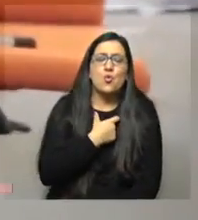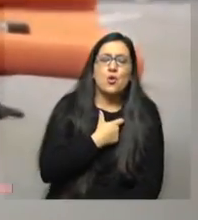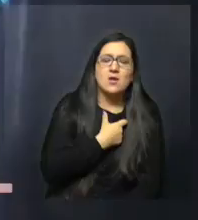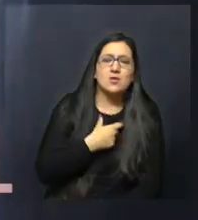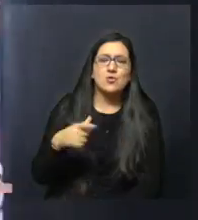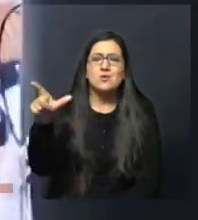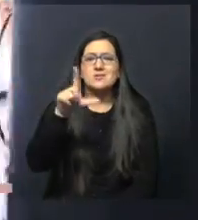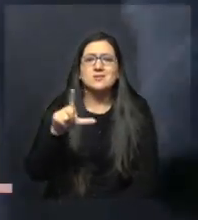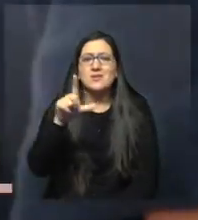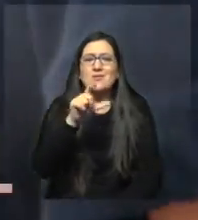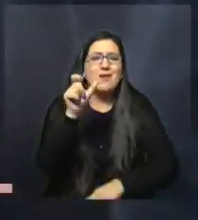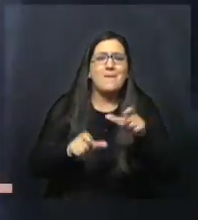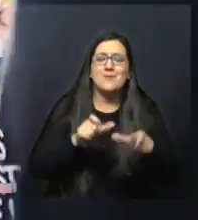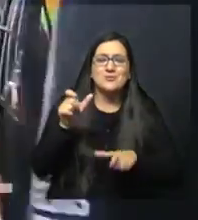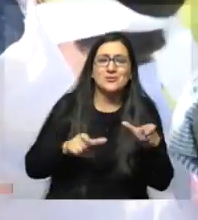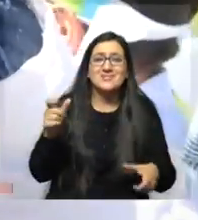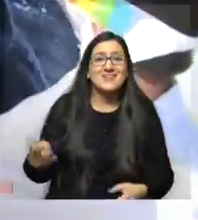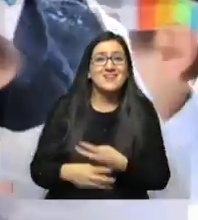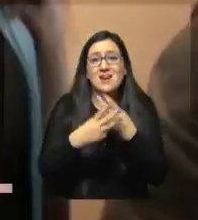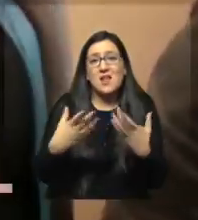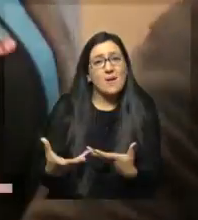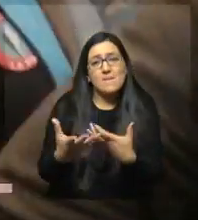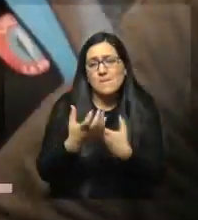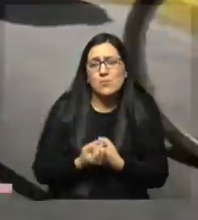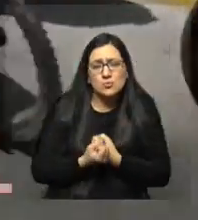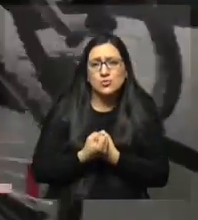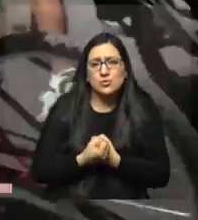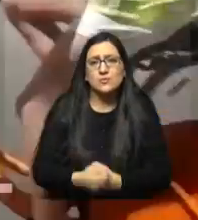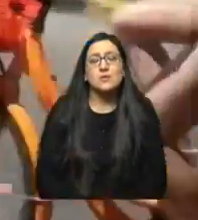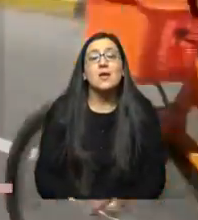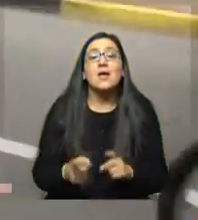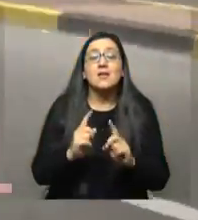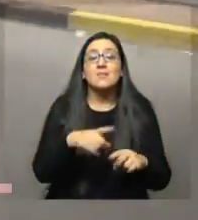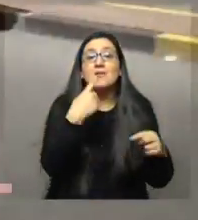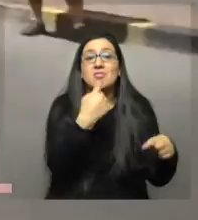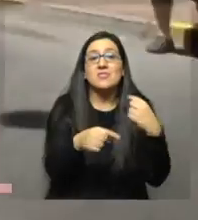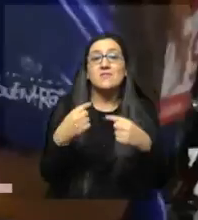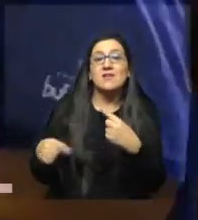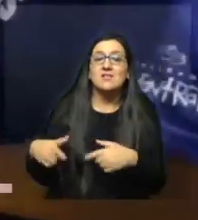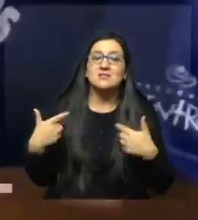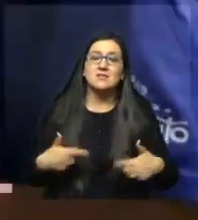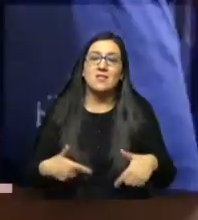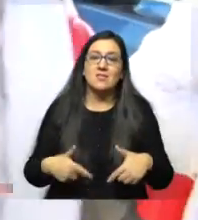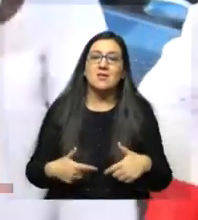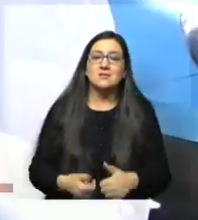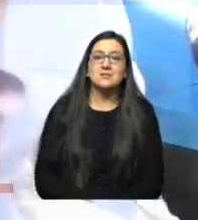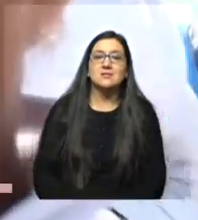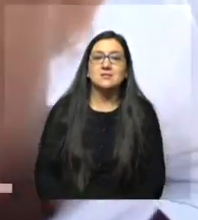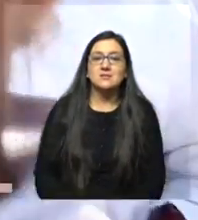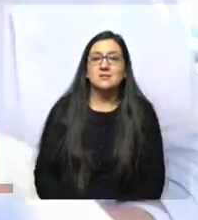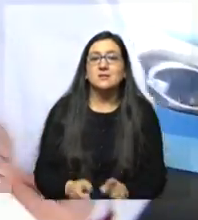la sociedad civil, en realidad. Y también apoyo, en realidad, también de diferentes intendencias,